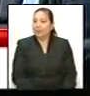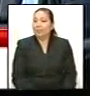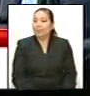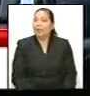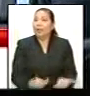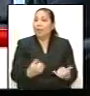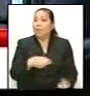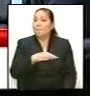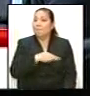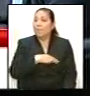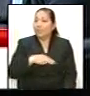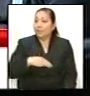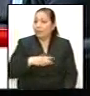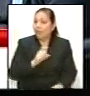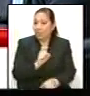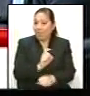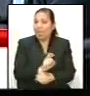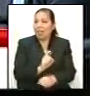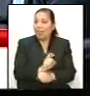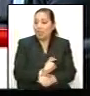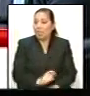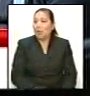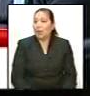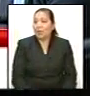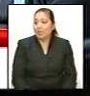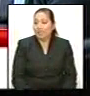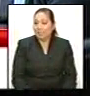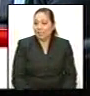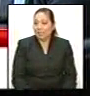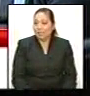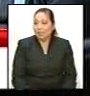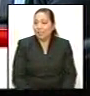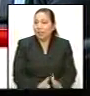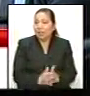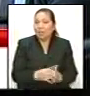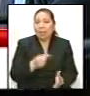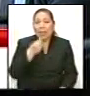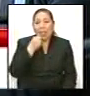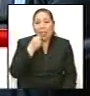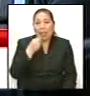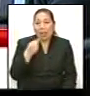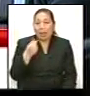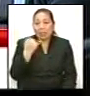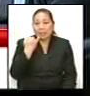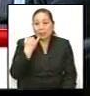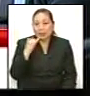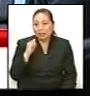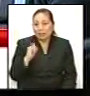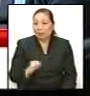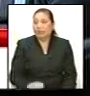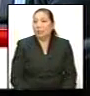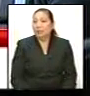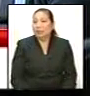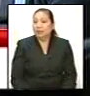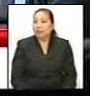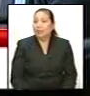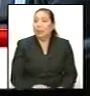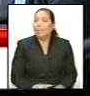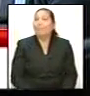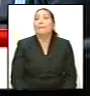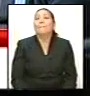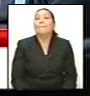actual ministra de Educación los libros de inglés, que ha desatado tanta polémica en los últimos días